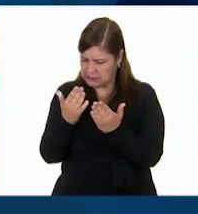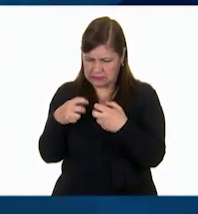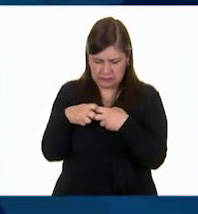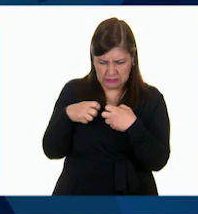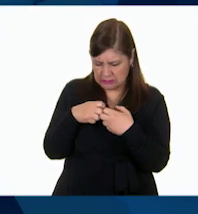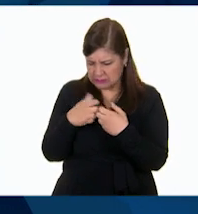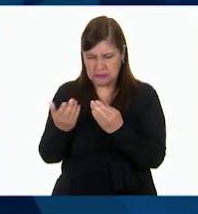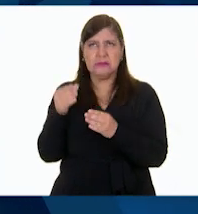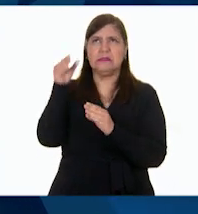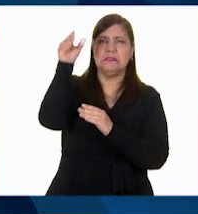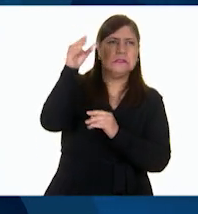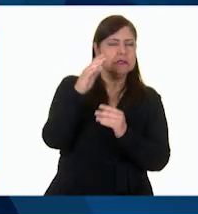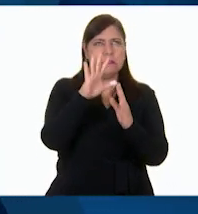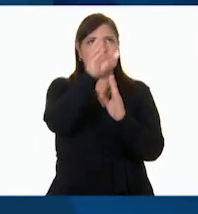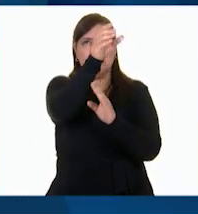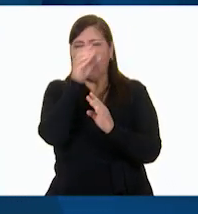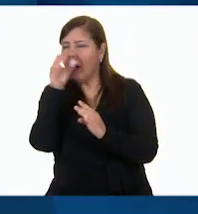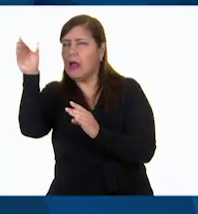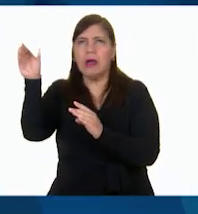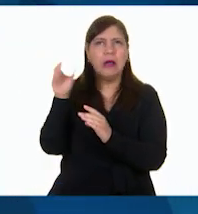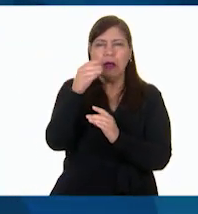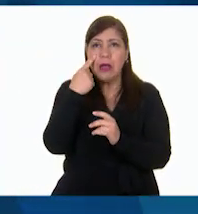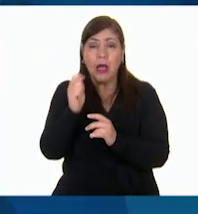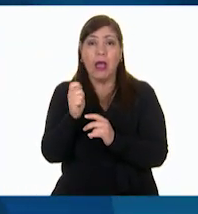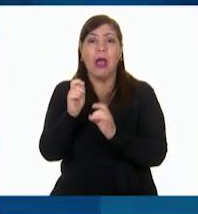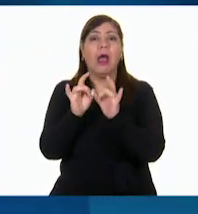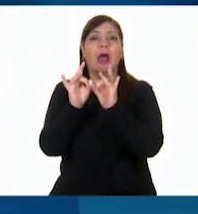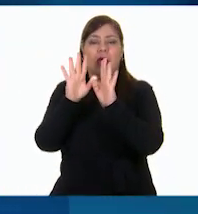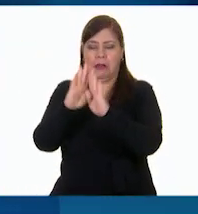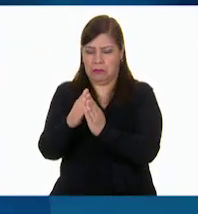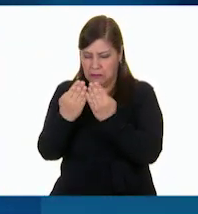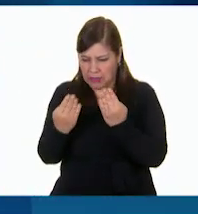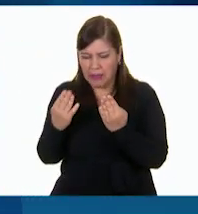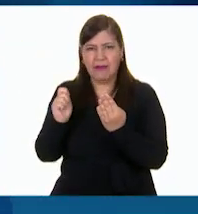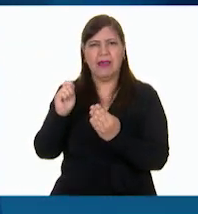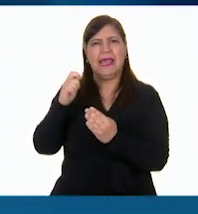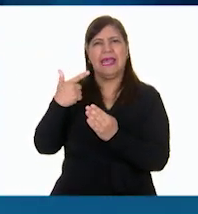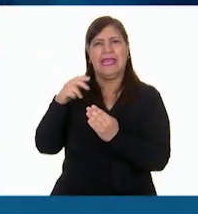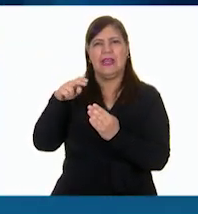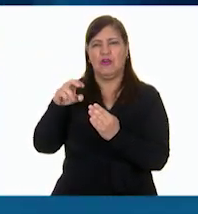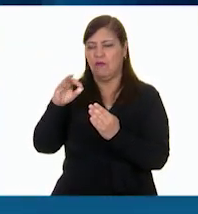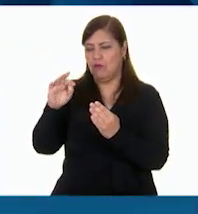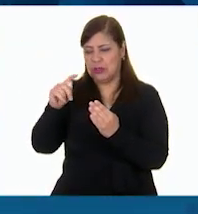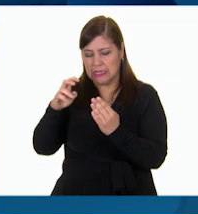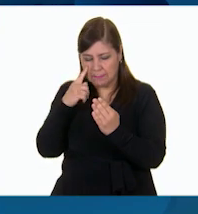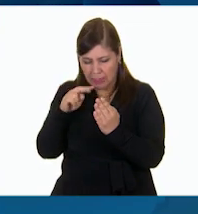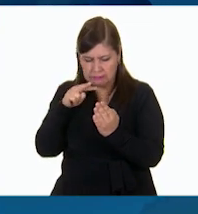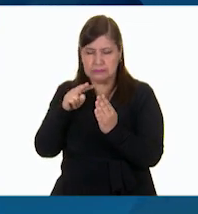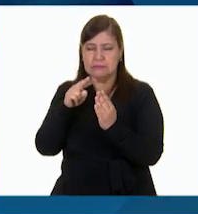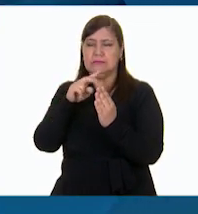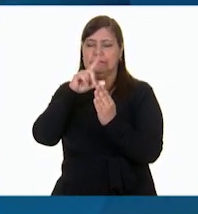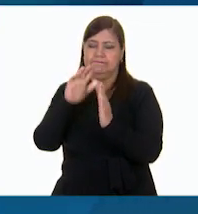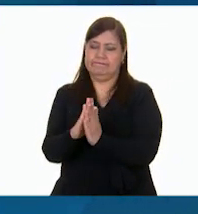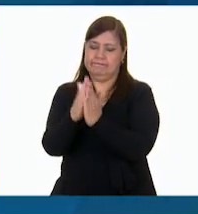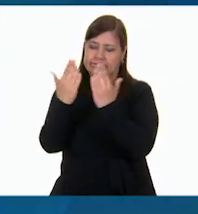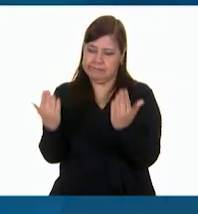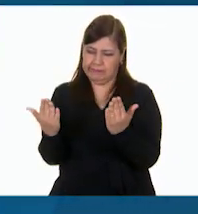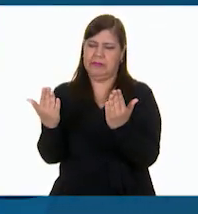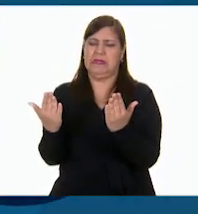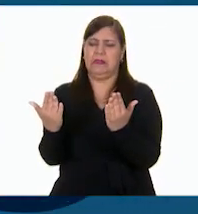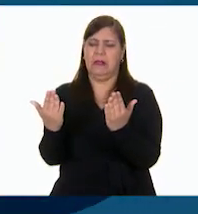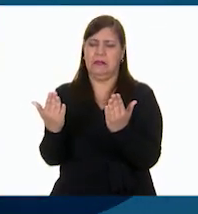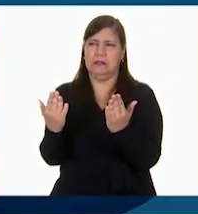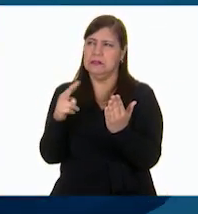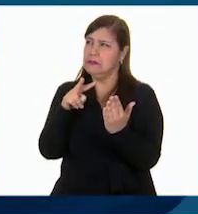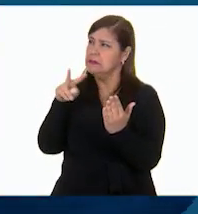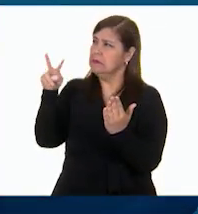volvía a dejarlo. Por fin escogió los Memorabilia de Jenofonte. Colocó el libro en el atril y se dispuso a leer. Miró hacia